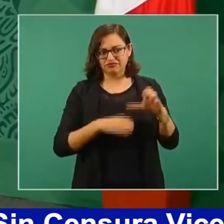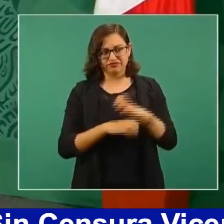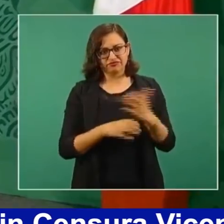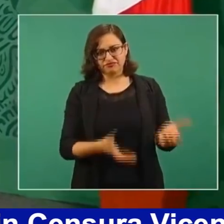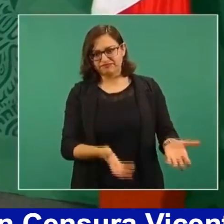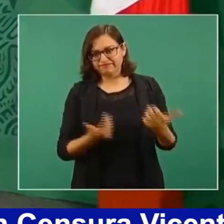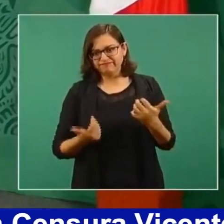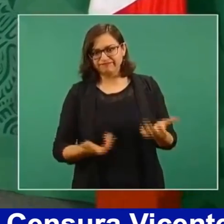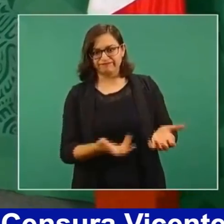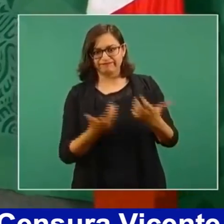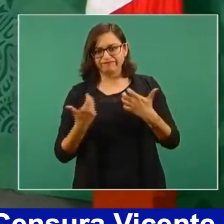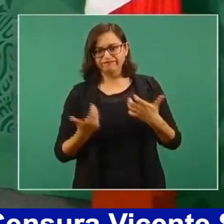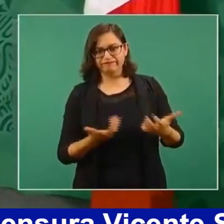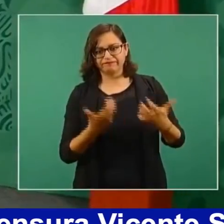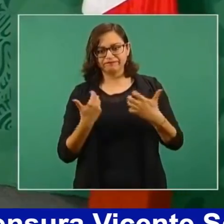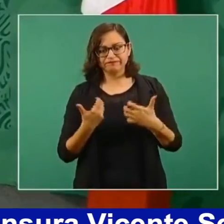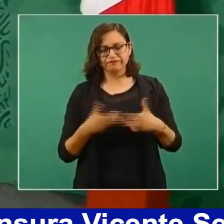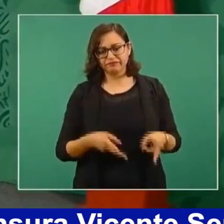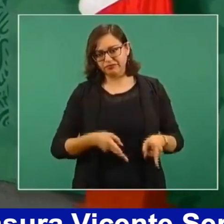Pero